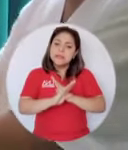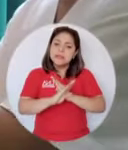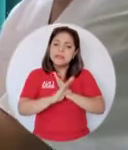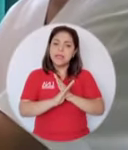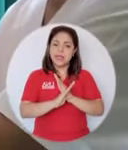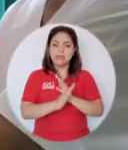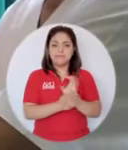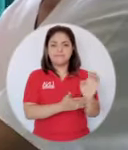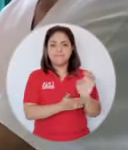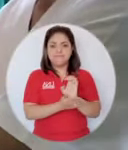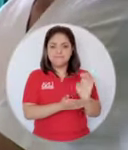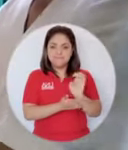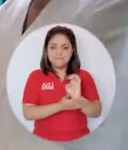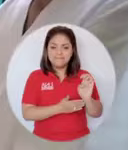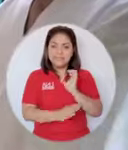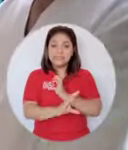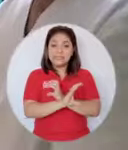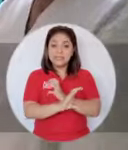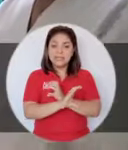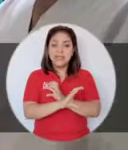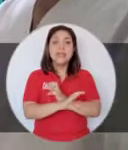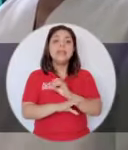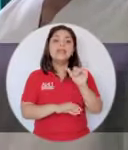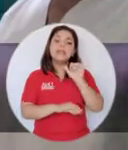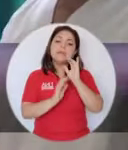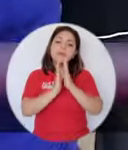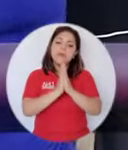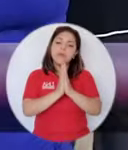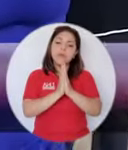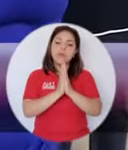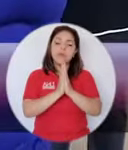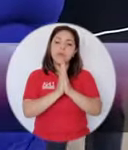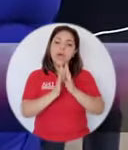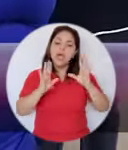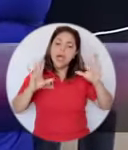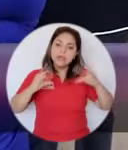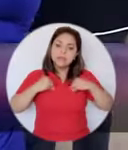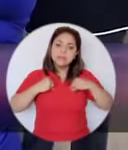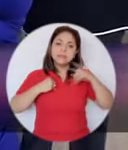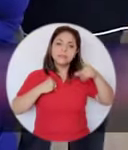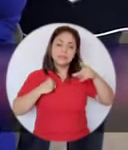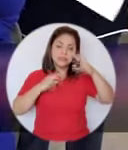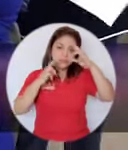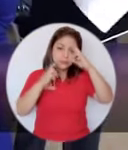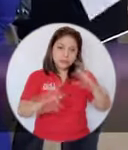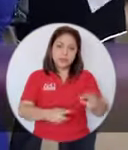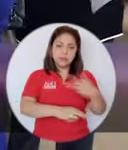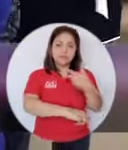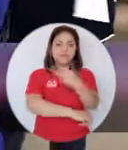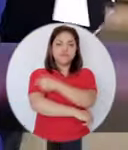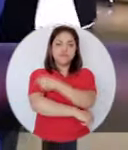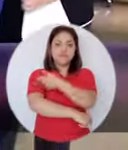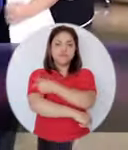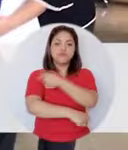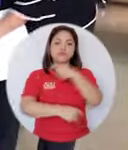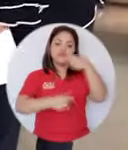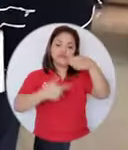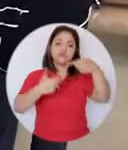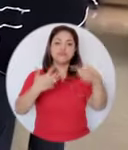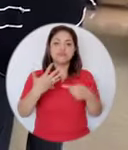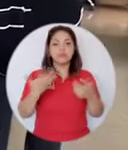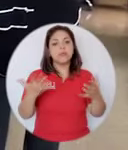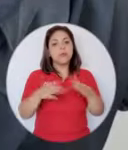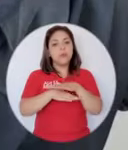de prevención, pero también es que se apegue a los esquemas de vacunación, que también en eso sentimos como que la gente como que se ha